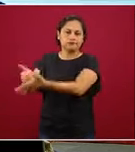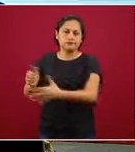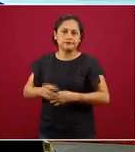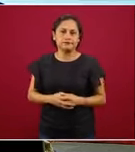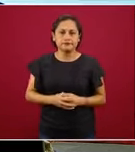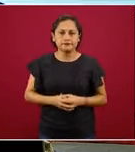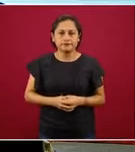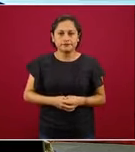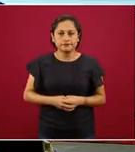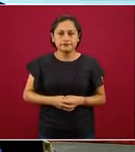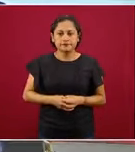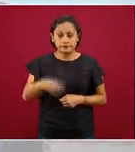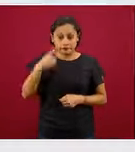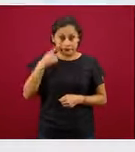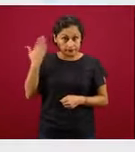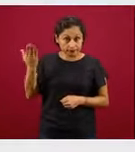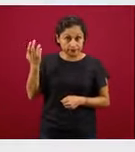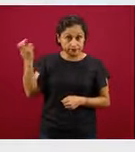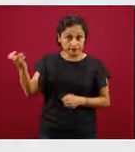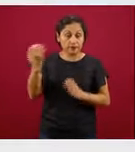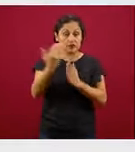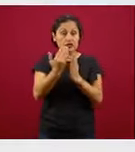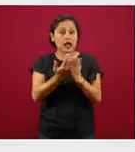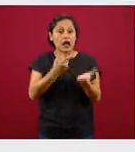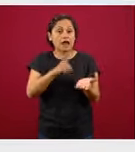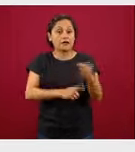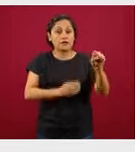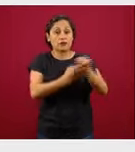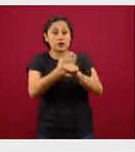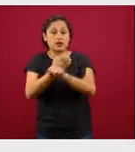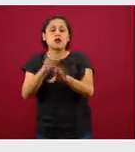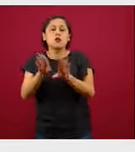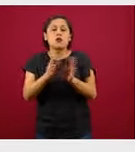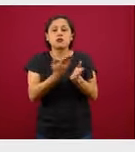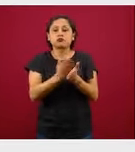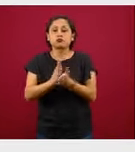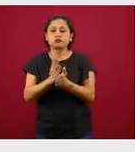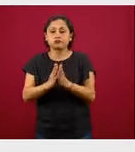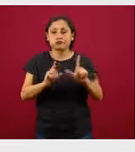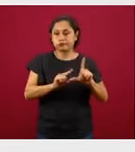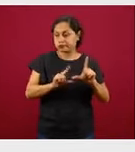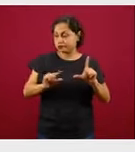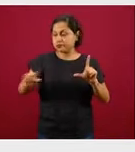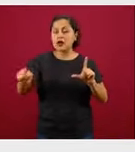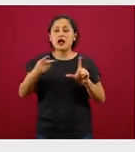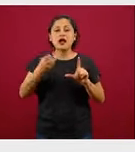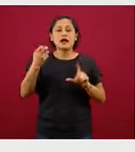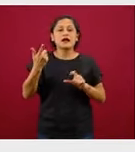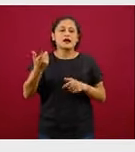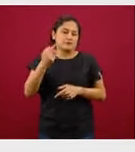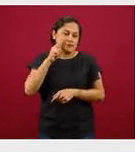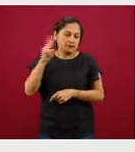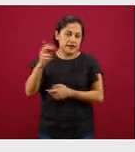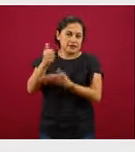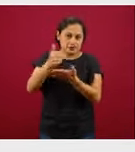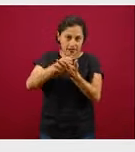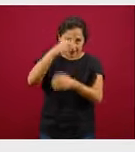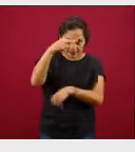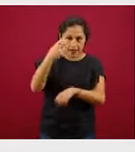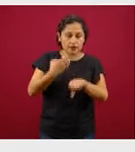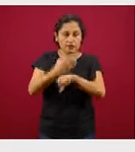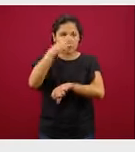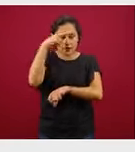Estas son las regulaciones de las entidades federativas, cómo se distribuyen a través de las entidades federativas. Y ustedes pueden ver en la Ciudad de México, el Estado de